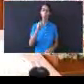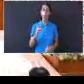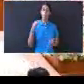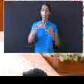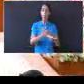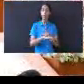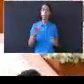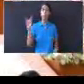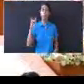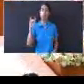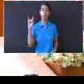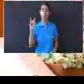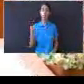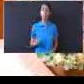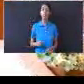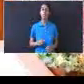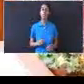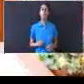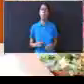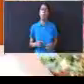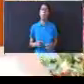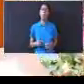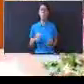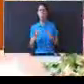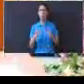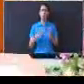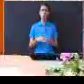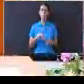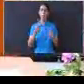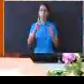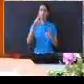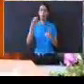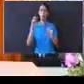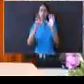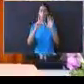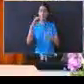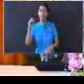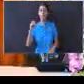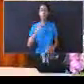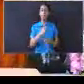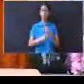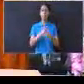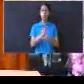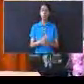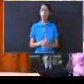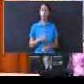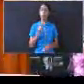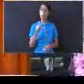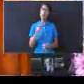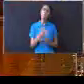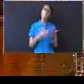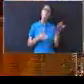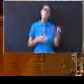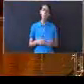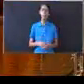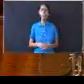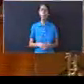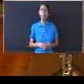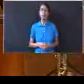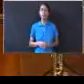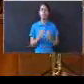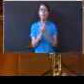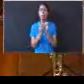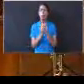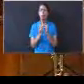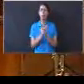De casi 70. Y entonces, iba. Y él nos había contado que la preocupación de él era ese examen, porque